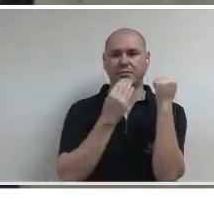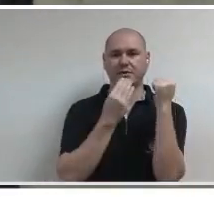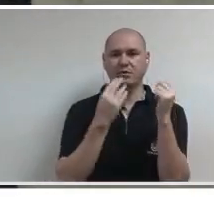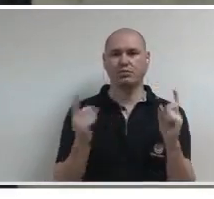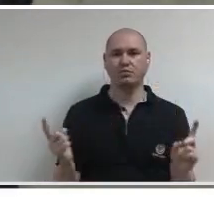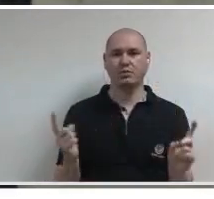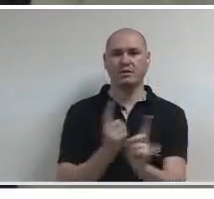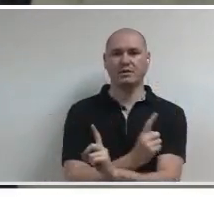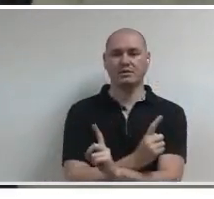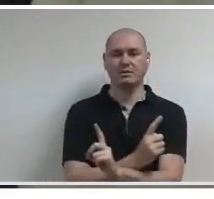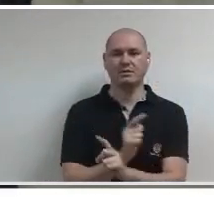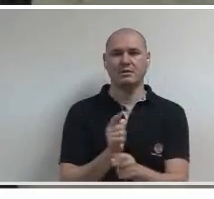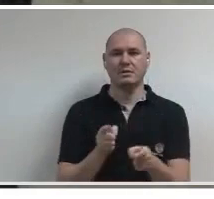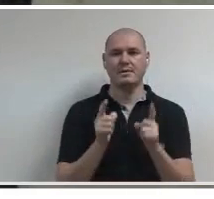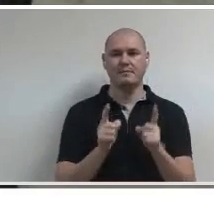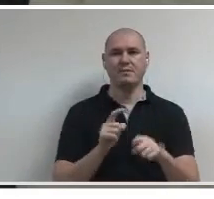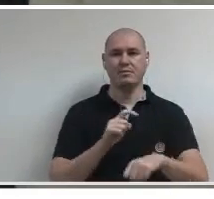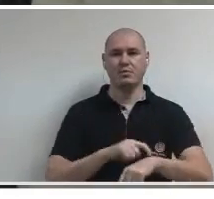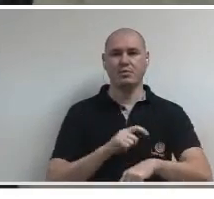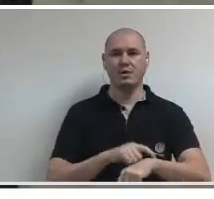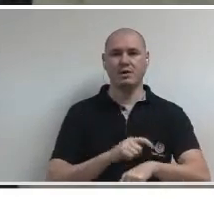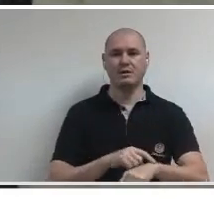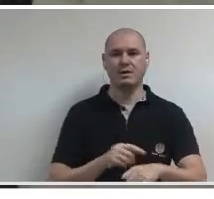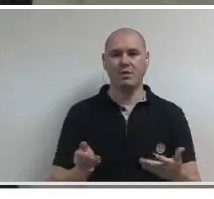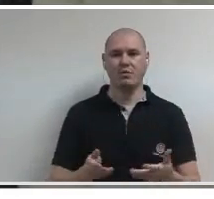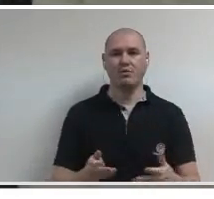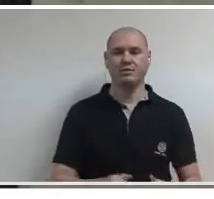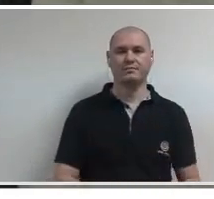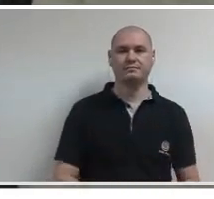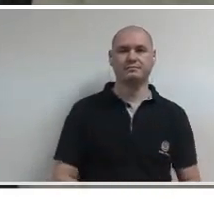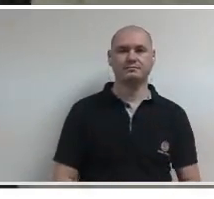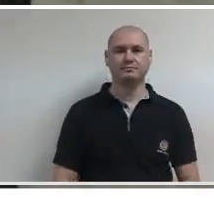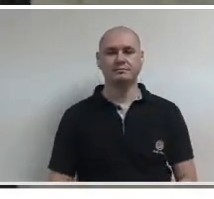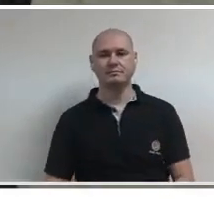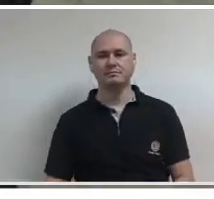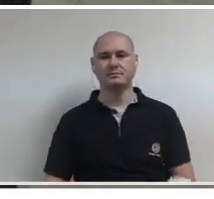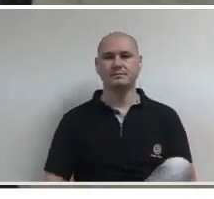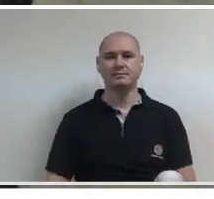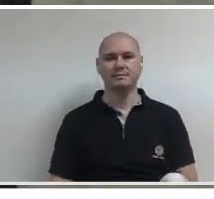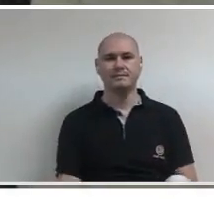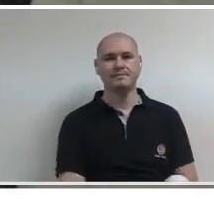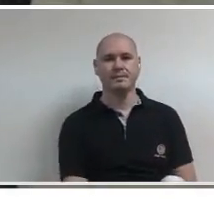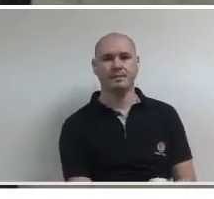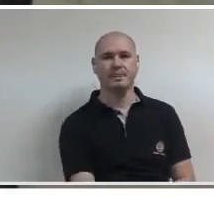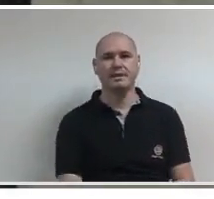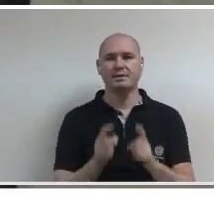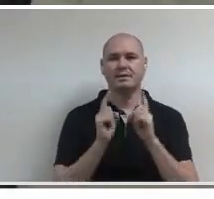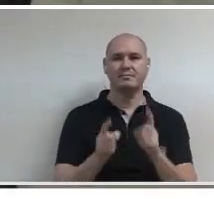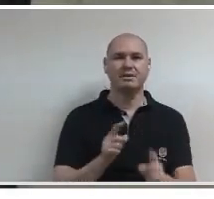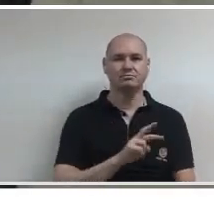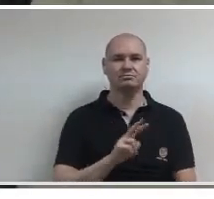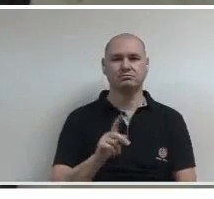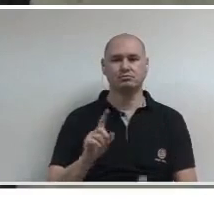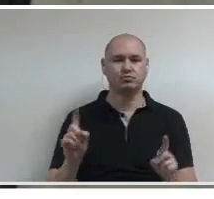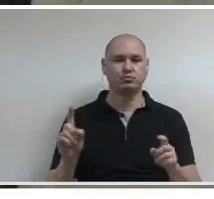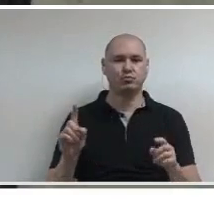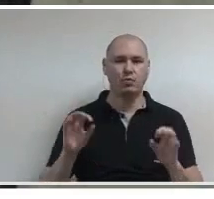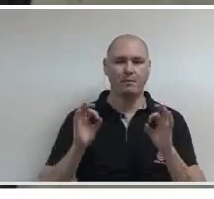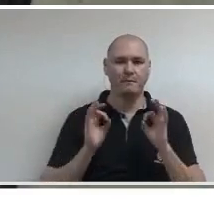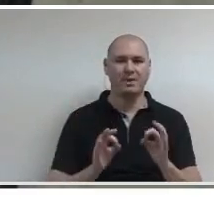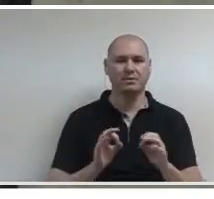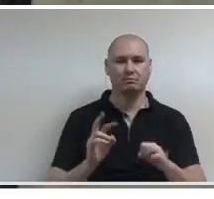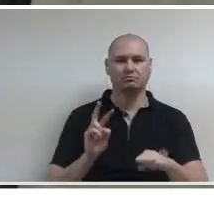unidad, en ABI, los mismos horarios actuales. cuadrilla, Y se mantienen, desde peña luego, va, todas pues las medidas ya ja, sanitarias pues de ahí, seguridad.